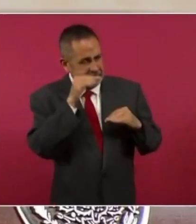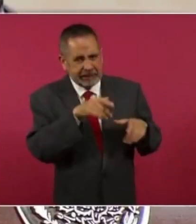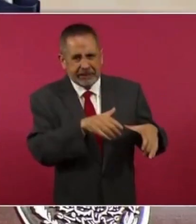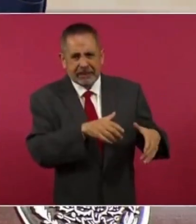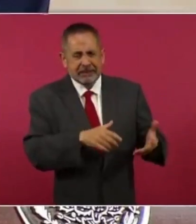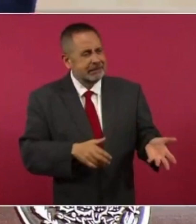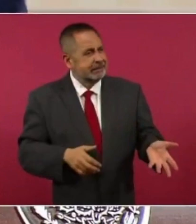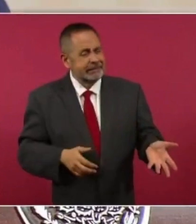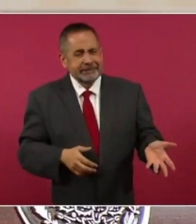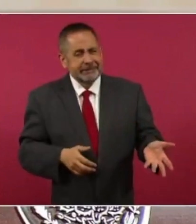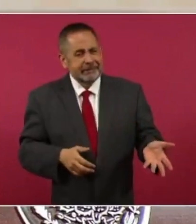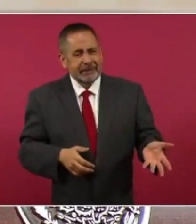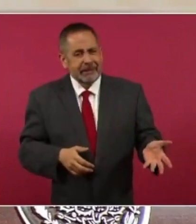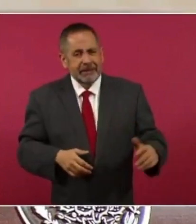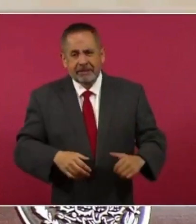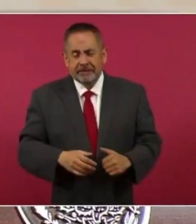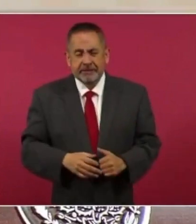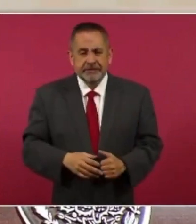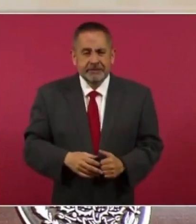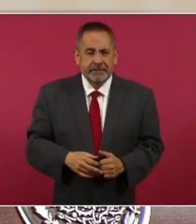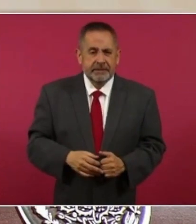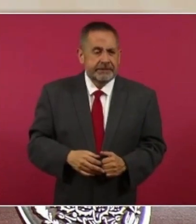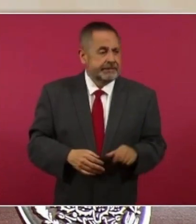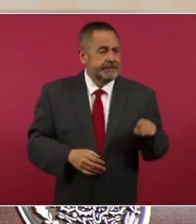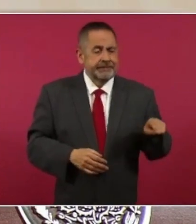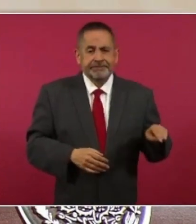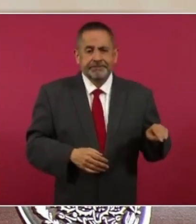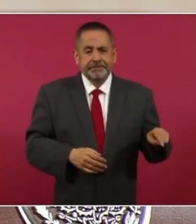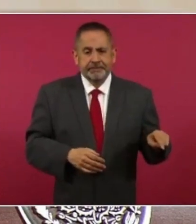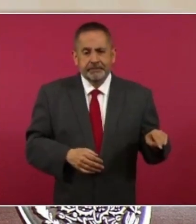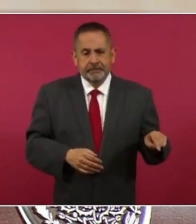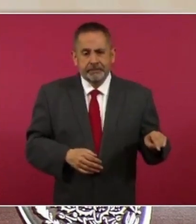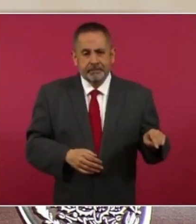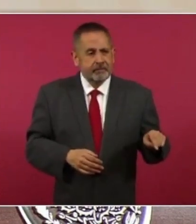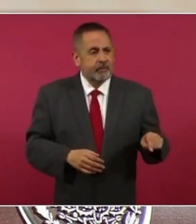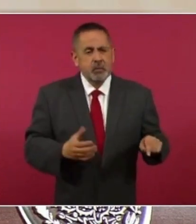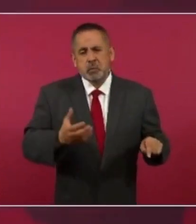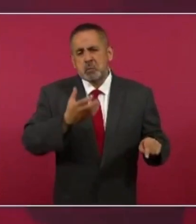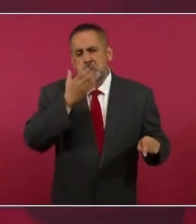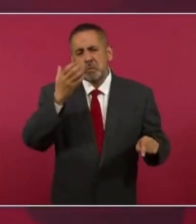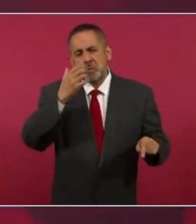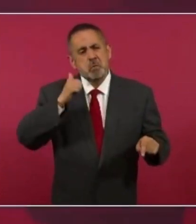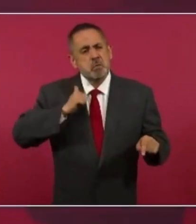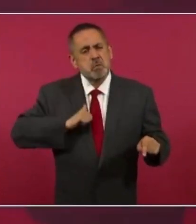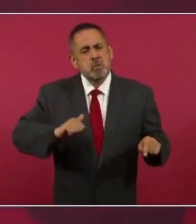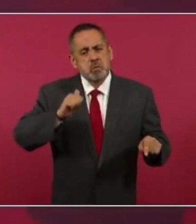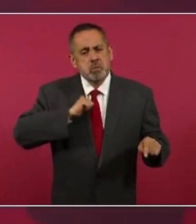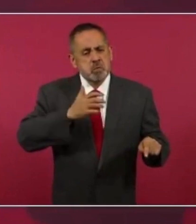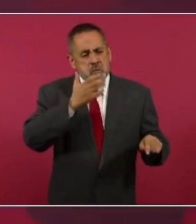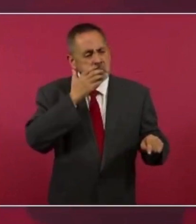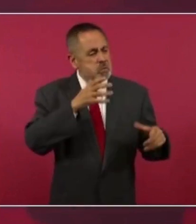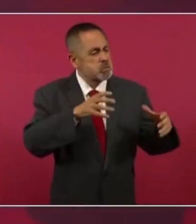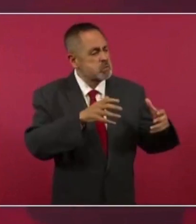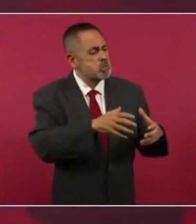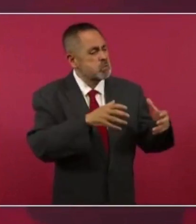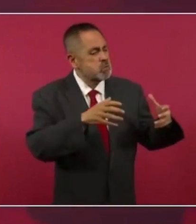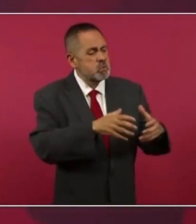que no dejan la vieja tradición, la antigua